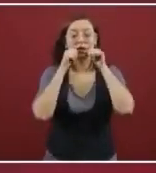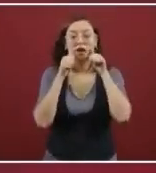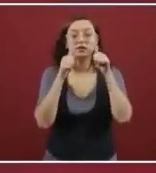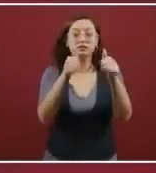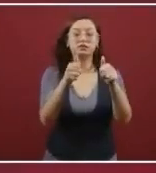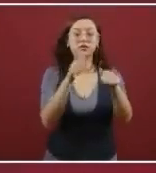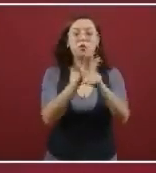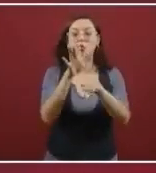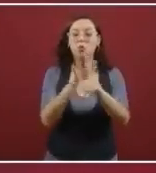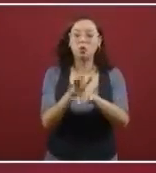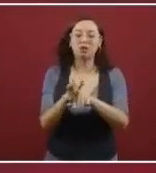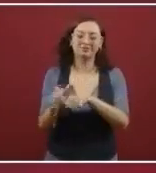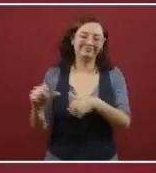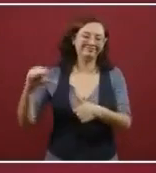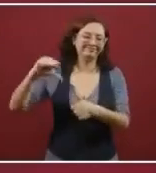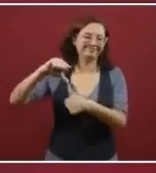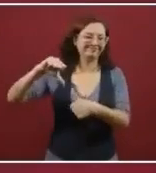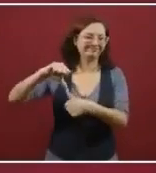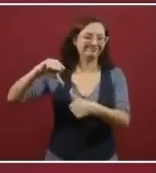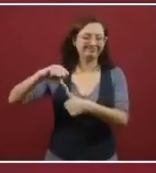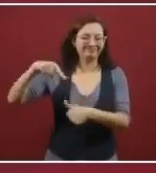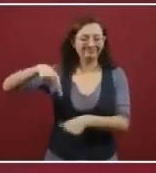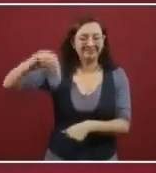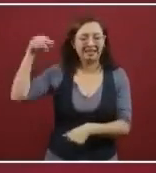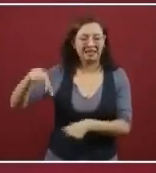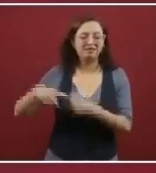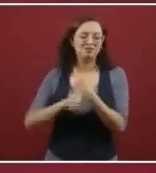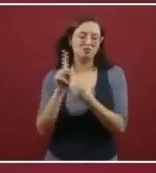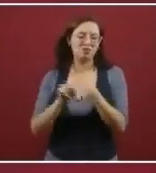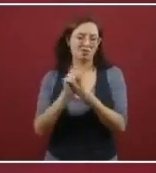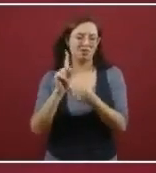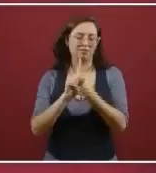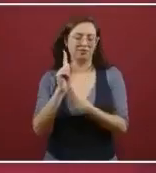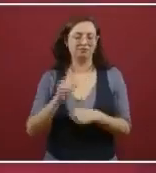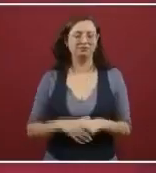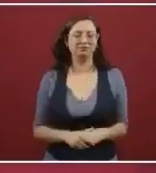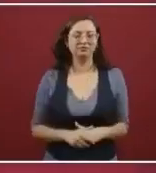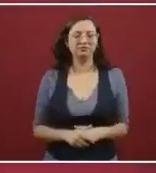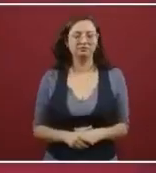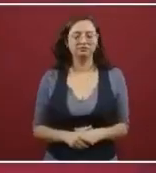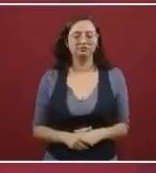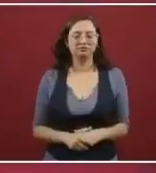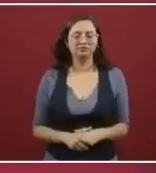de Centroamérica y de otras partes que